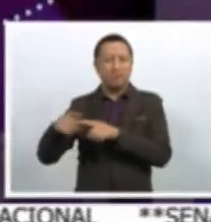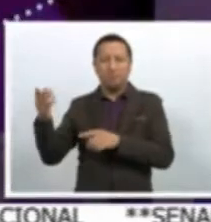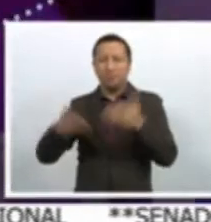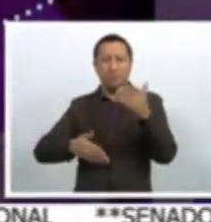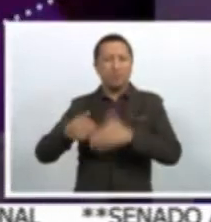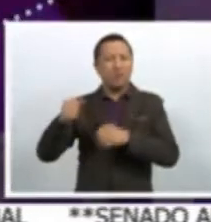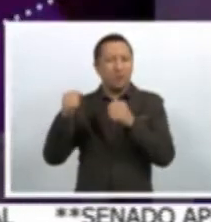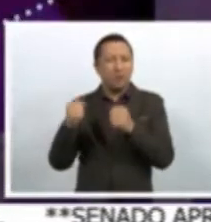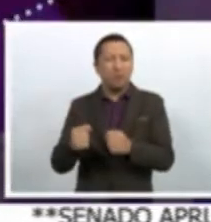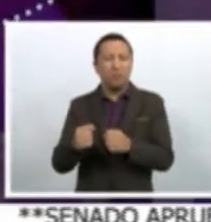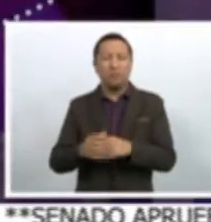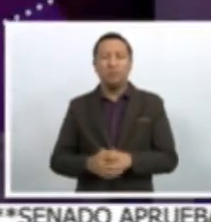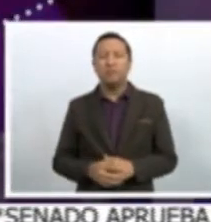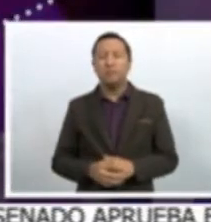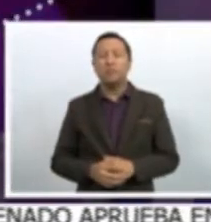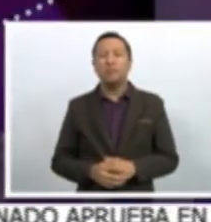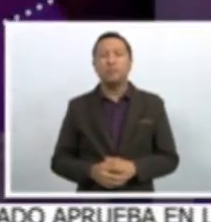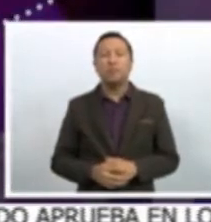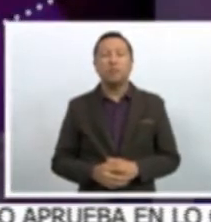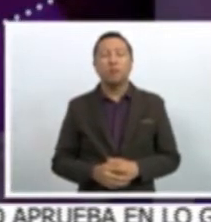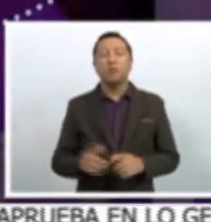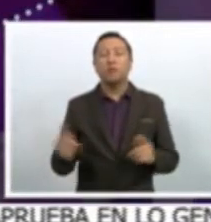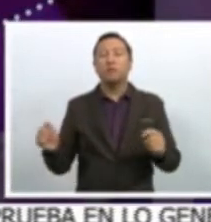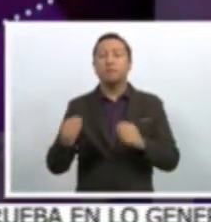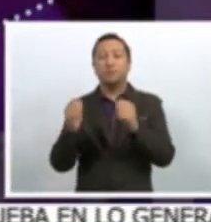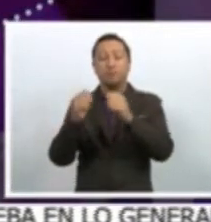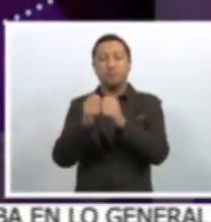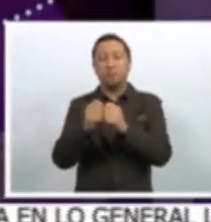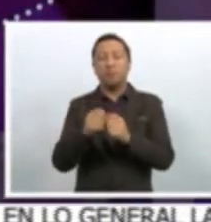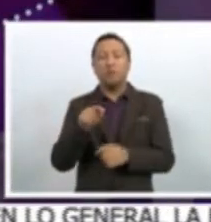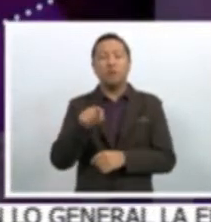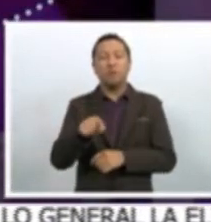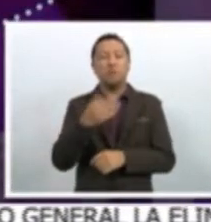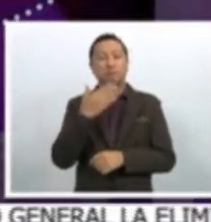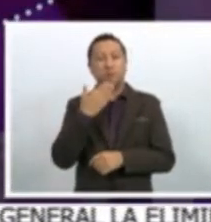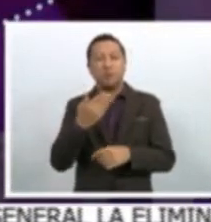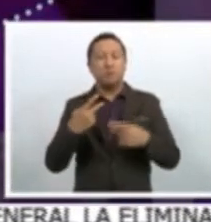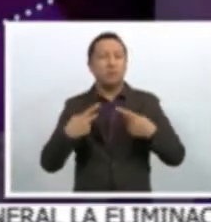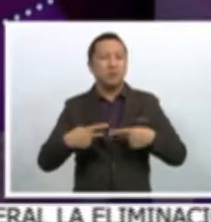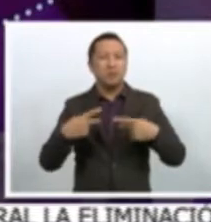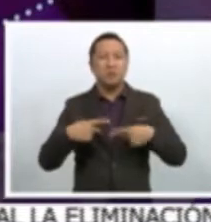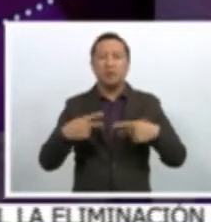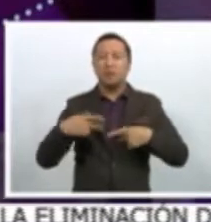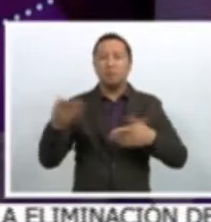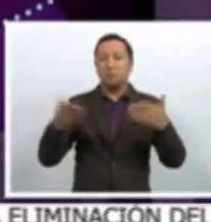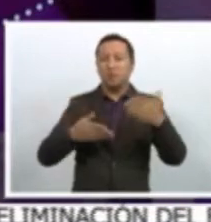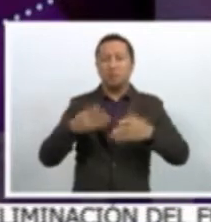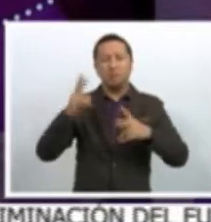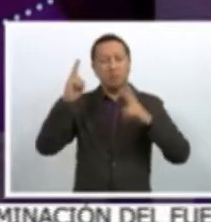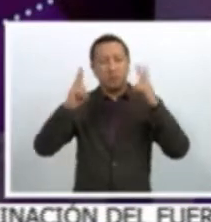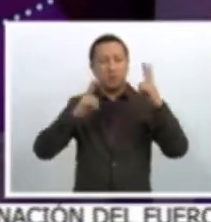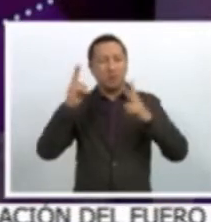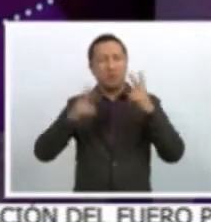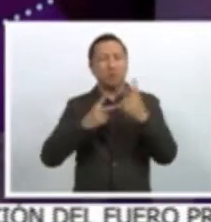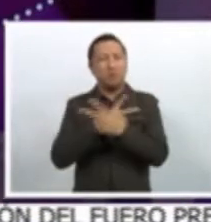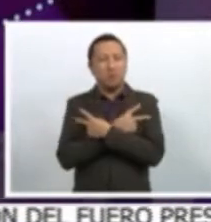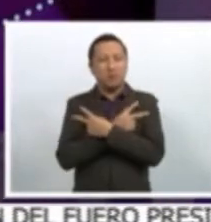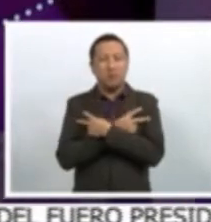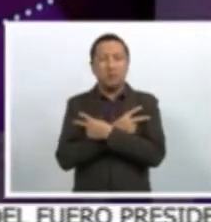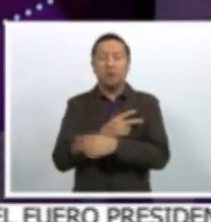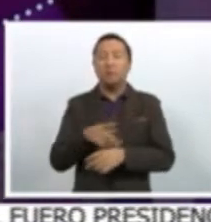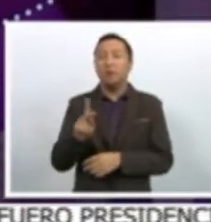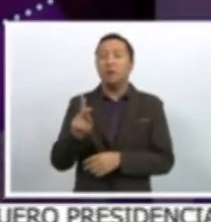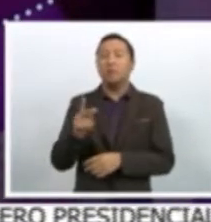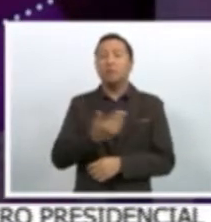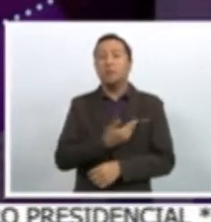se estima una buena afluencia de visitantes en la temporada decembrina. Sin embargo, asegura el alcalde Víctor Mas, se mantendrá una